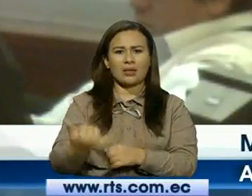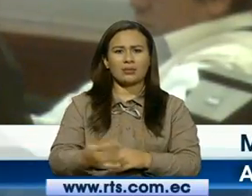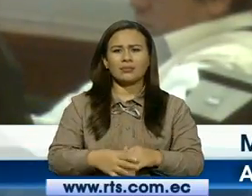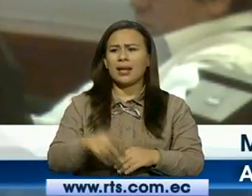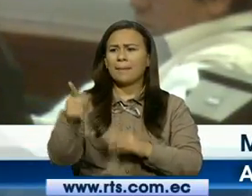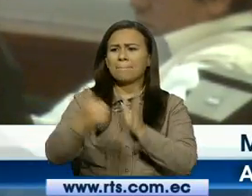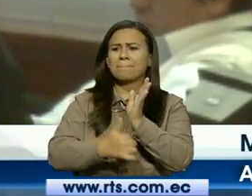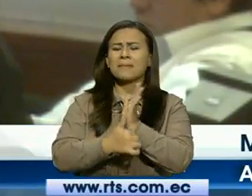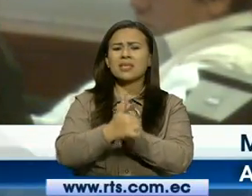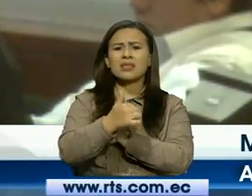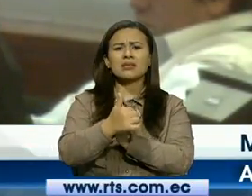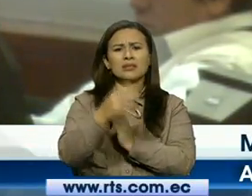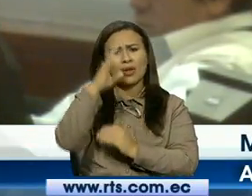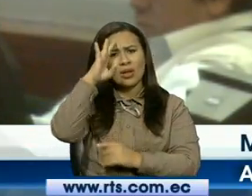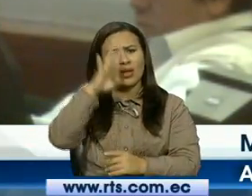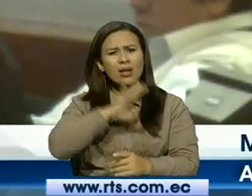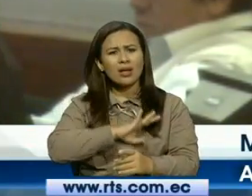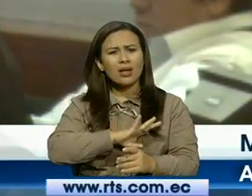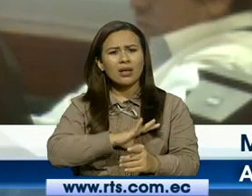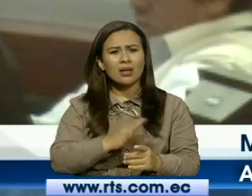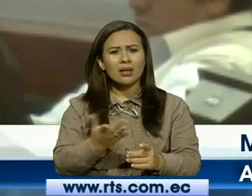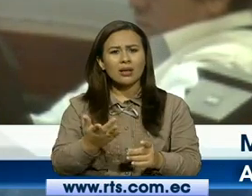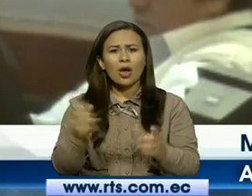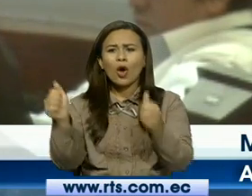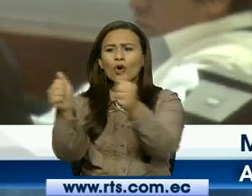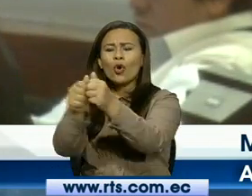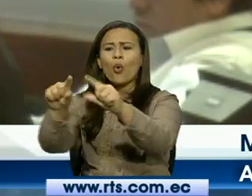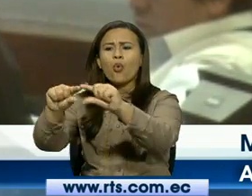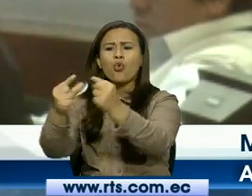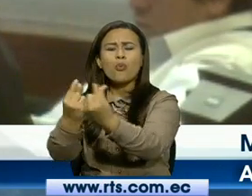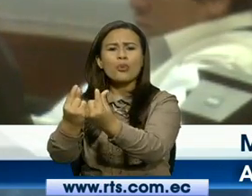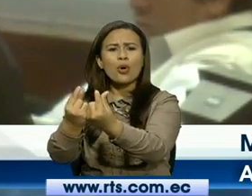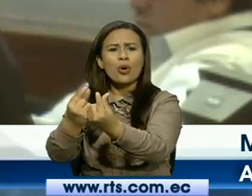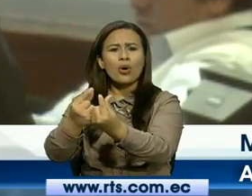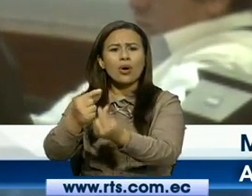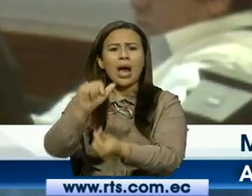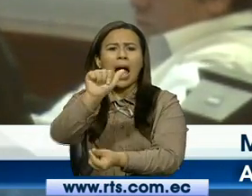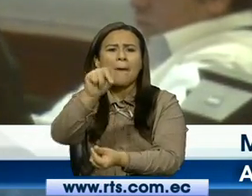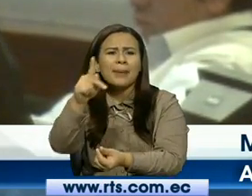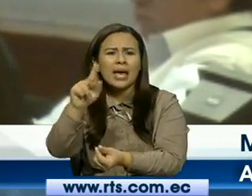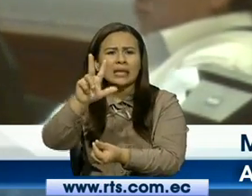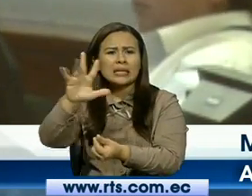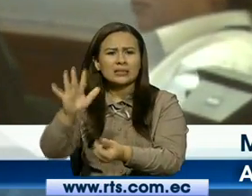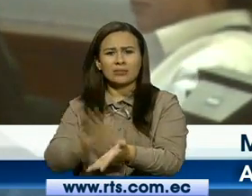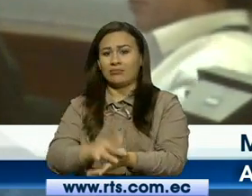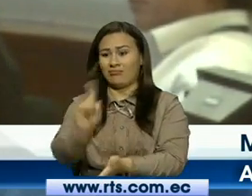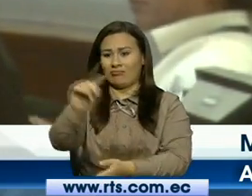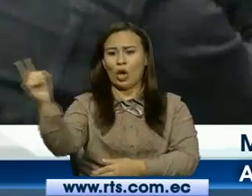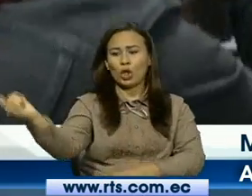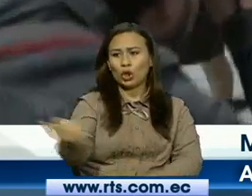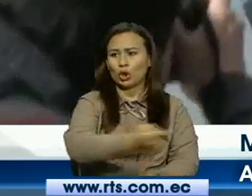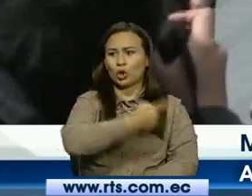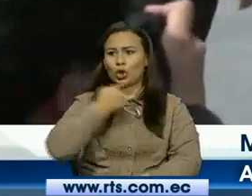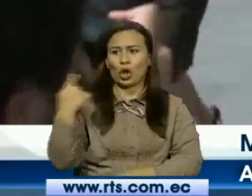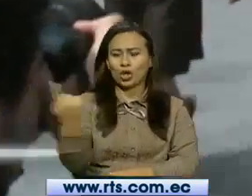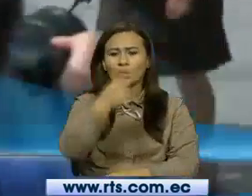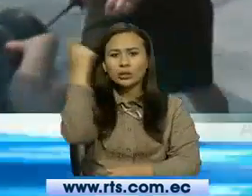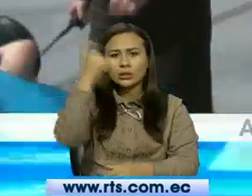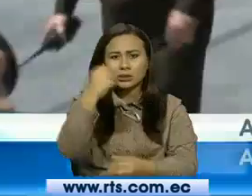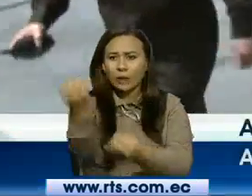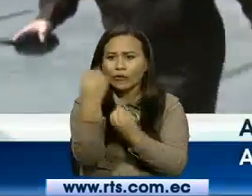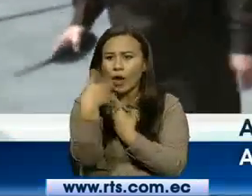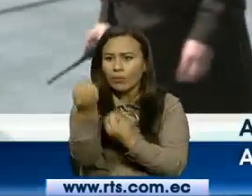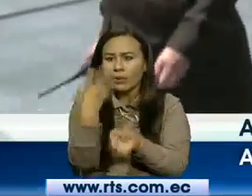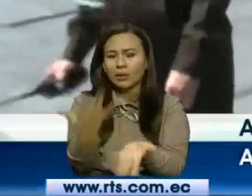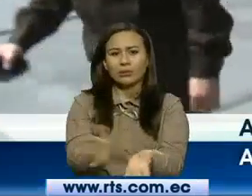tenido el ministro del Interior con el bloque de Alianza País. Porque esa reunión debió haber sido con todos los asambleístas. Tras su encuentro con